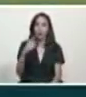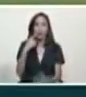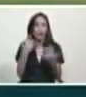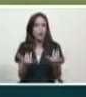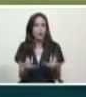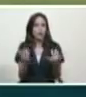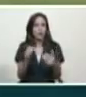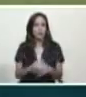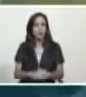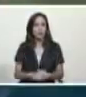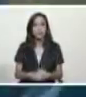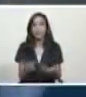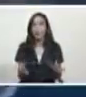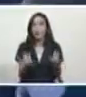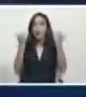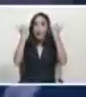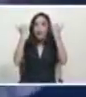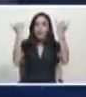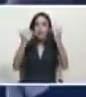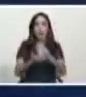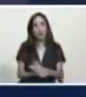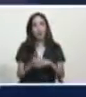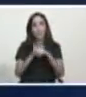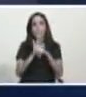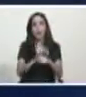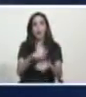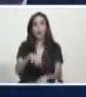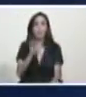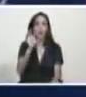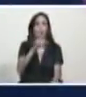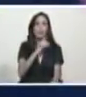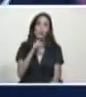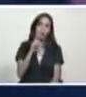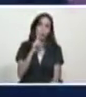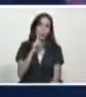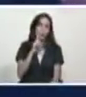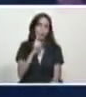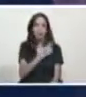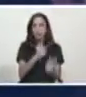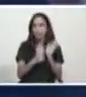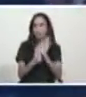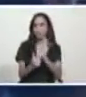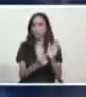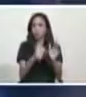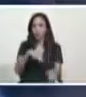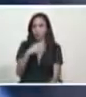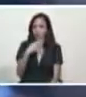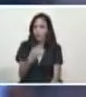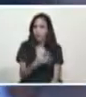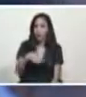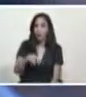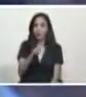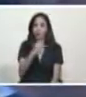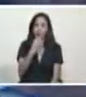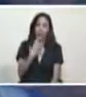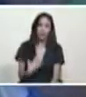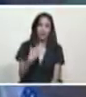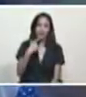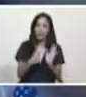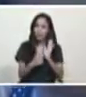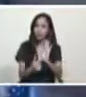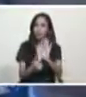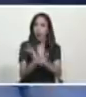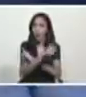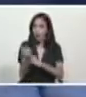momento de la estrategia marca país, para que salga la verdad de Venezuela, la belleza de Venezuela, y todo el que